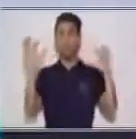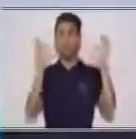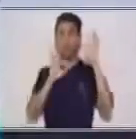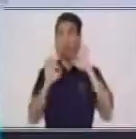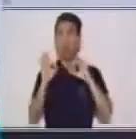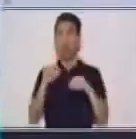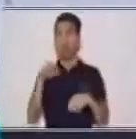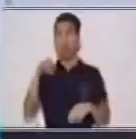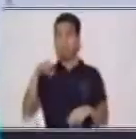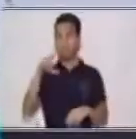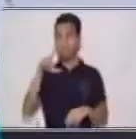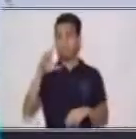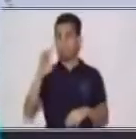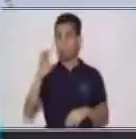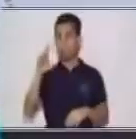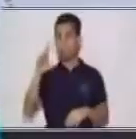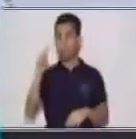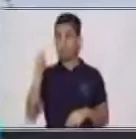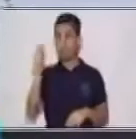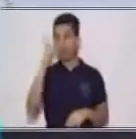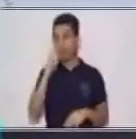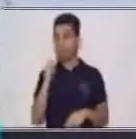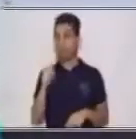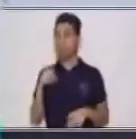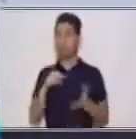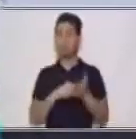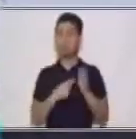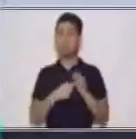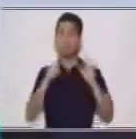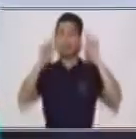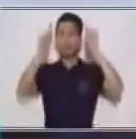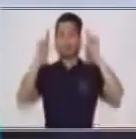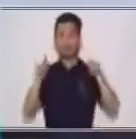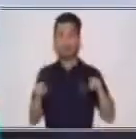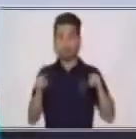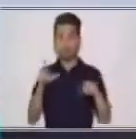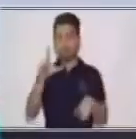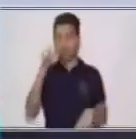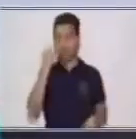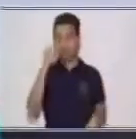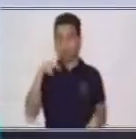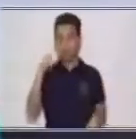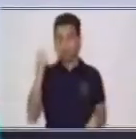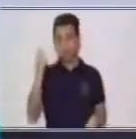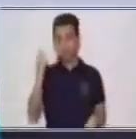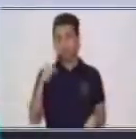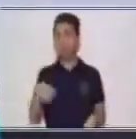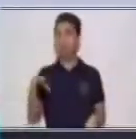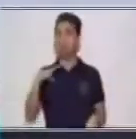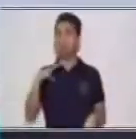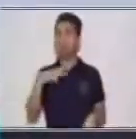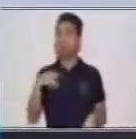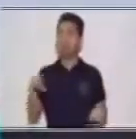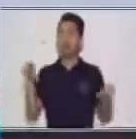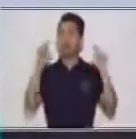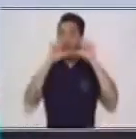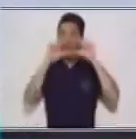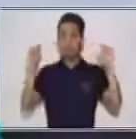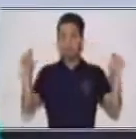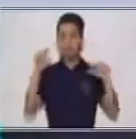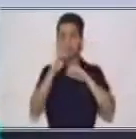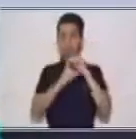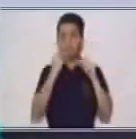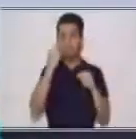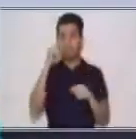plecas, ¿verdad? Unas líneas. Y va a estar conformado por filas en posición